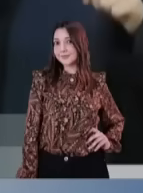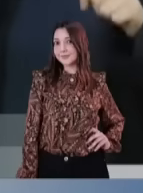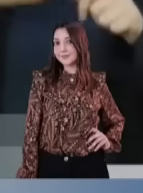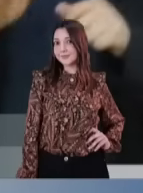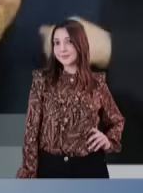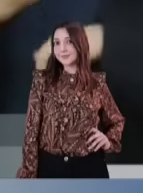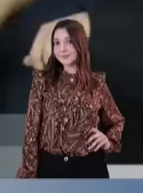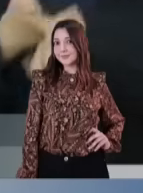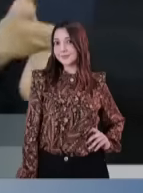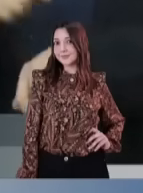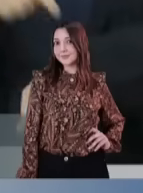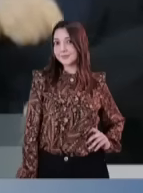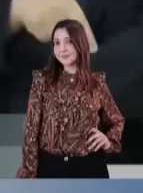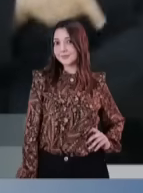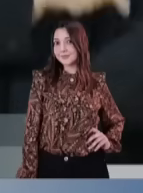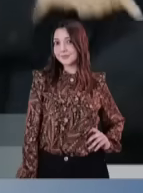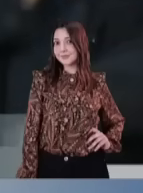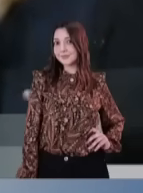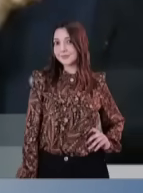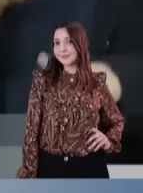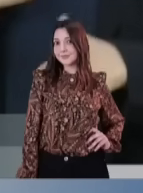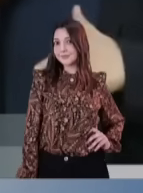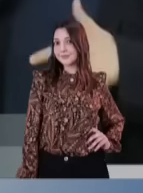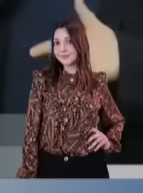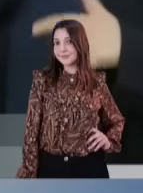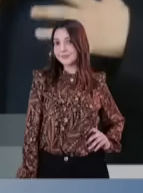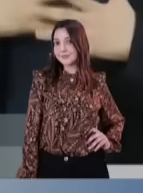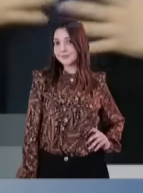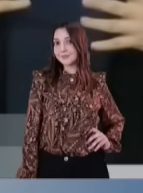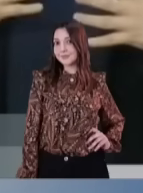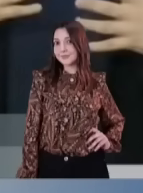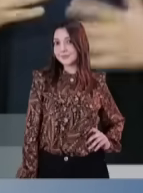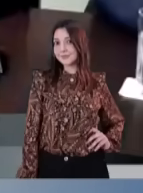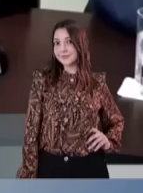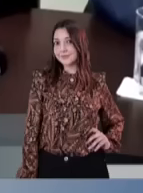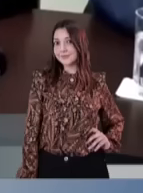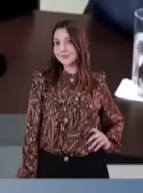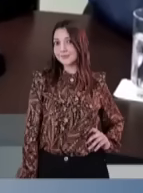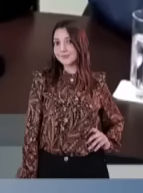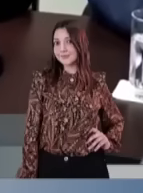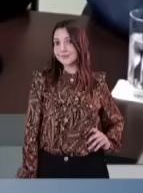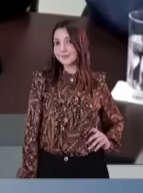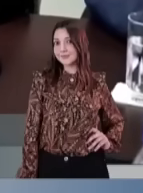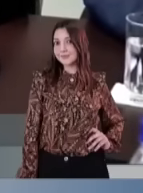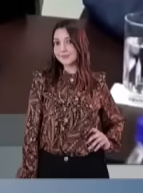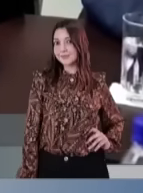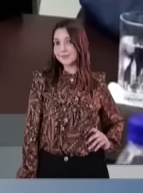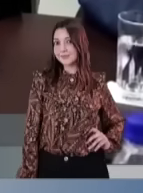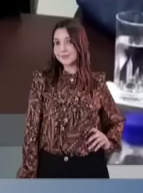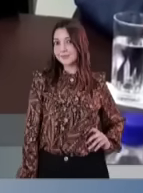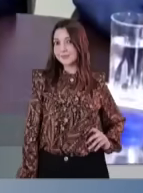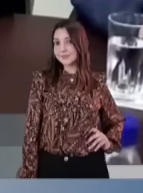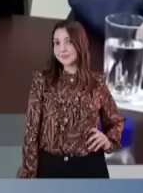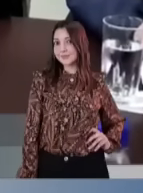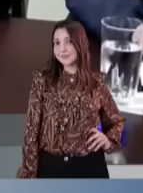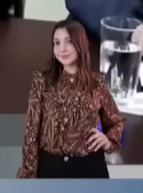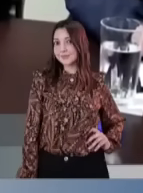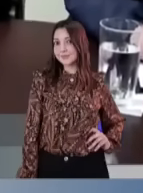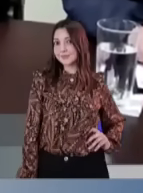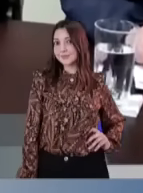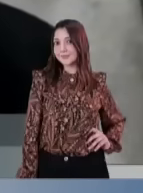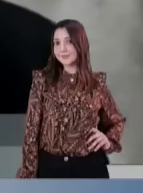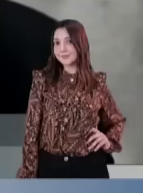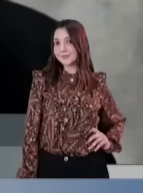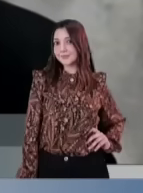para integrar el gabinete? Porque también hay falta de elenco, no solo una prueba de dignidad, que sabemos que son partidos relativamente nuevos, salvo el